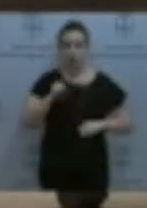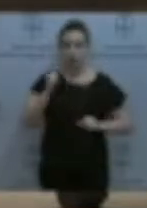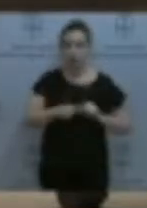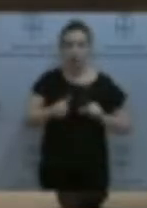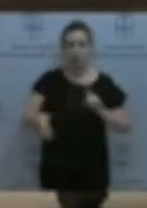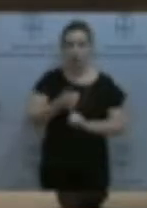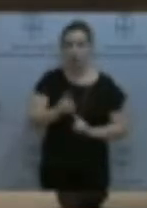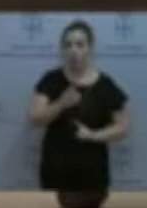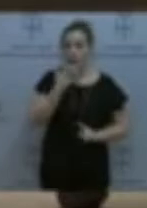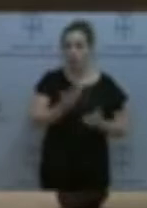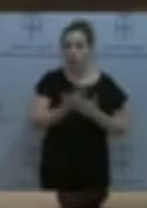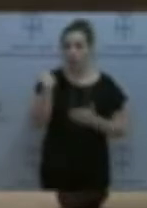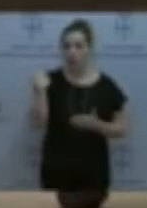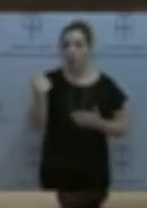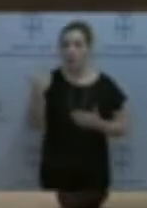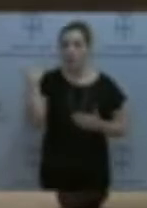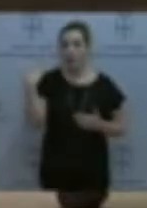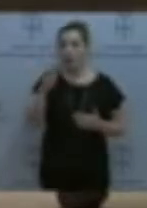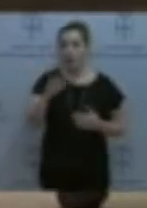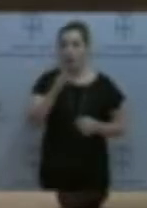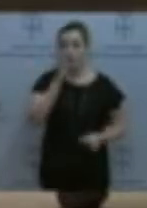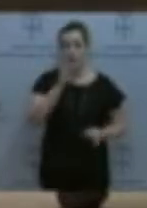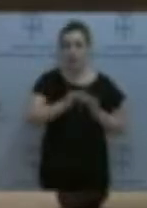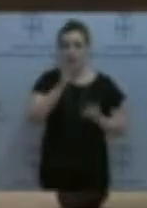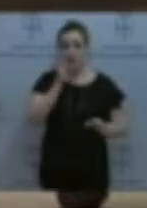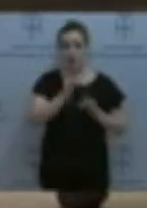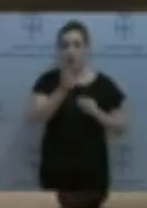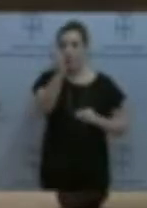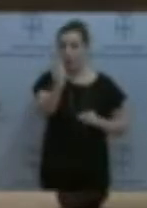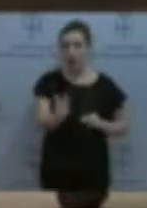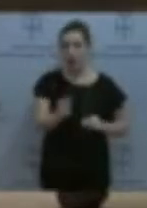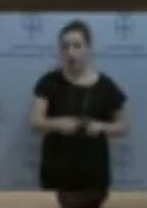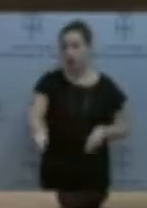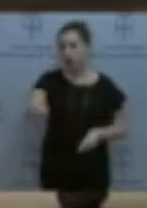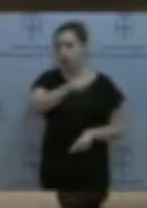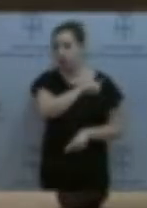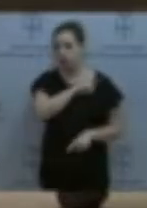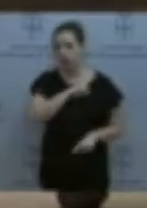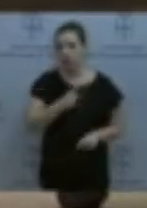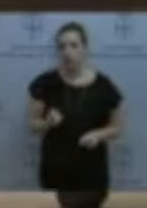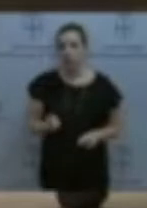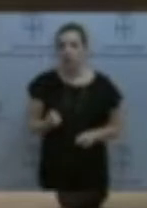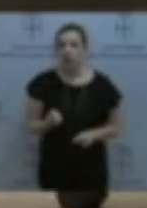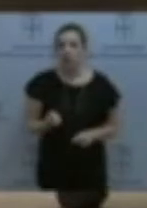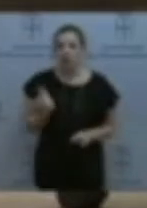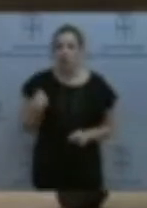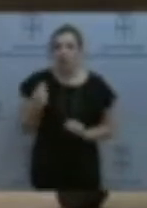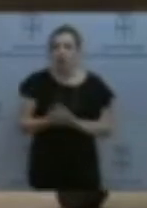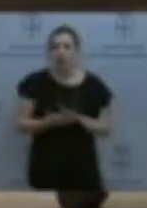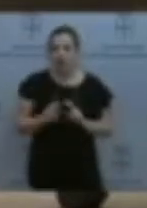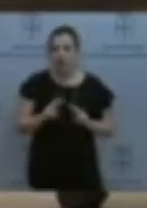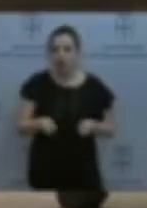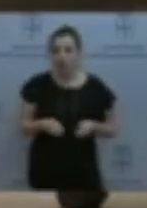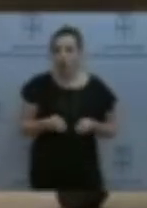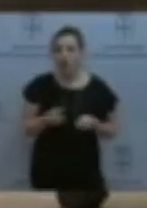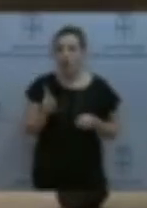precios absolutamente desorbitados. Se especula en torno a las renovables, se especula también en torno a los derechos de emisión de CO2. Estamos